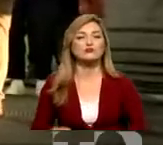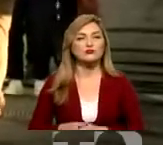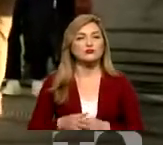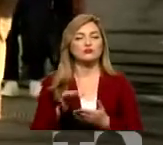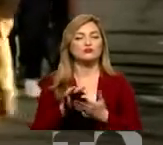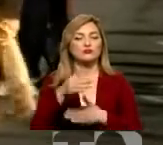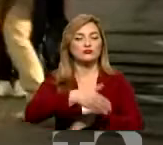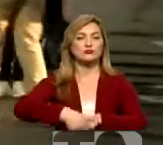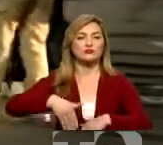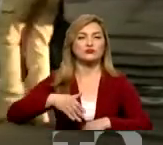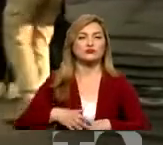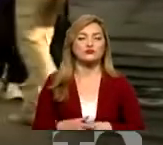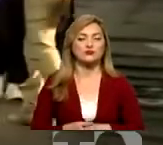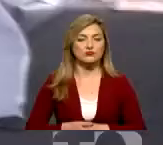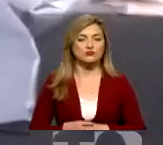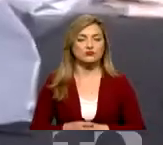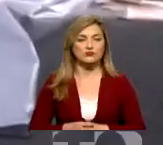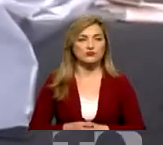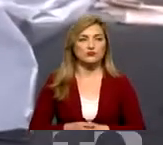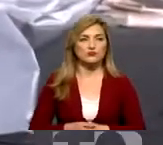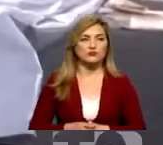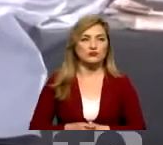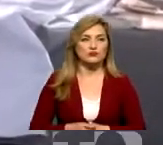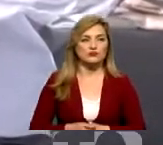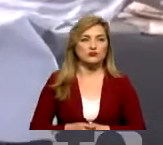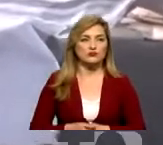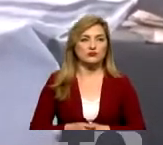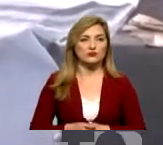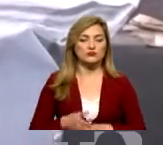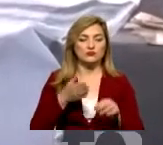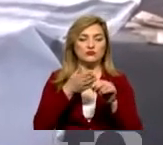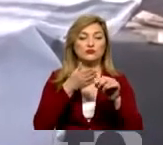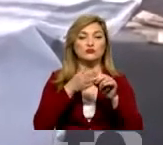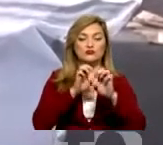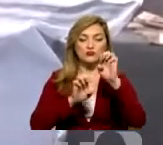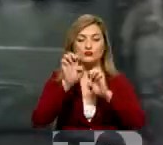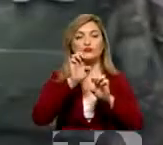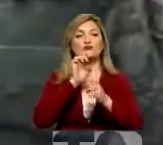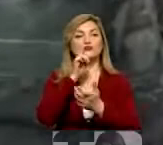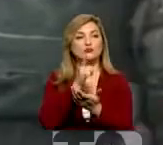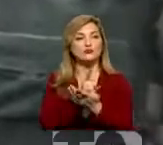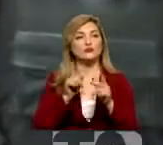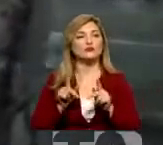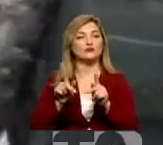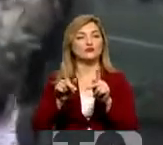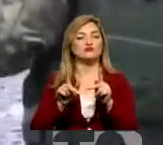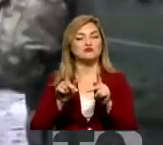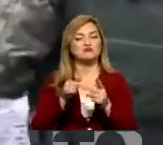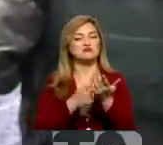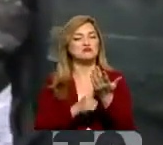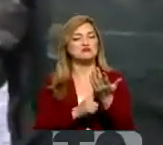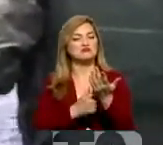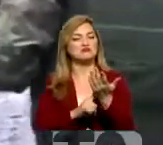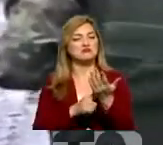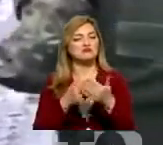la zona de frontera y demás regiones del territorio nacional con el fin de tener una evaluación real que permita repensar en una